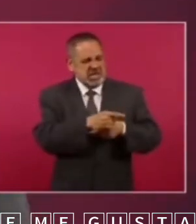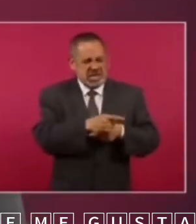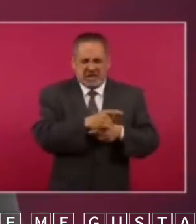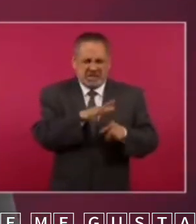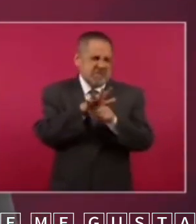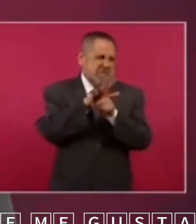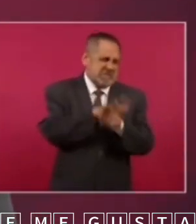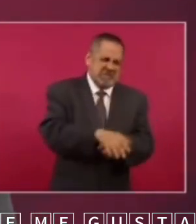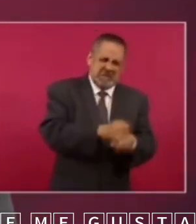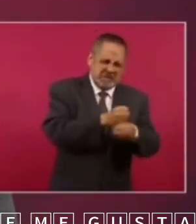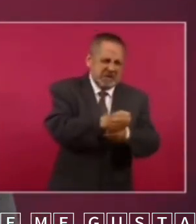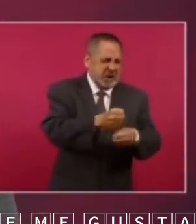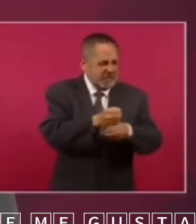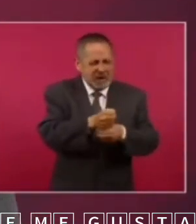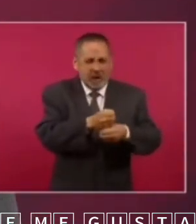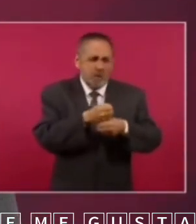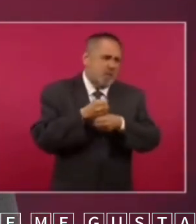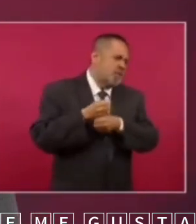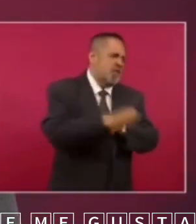masacrarlos,